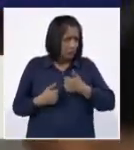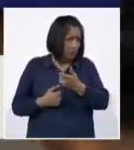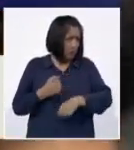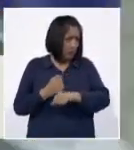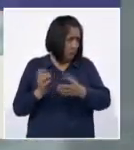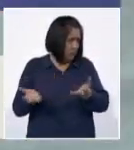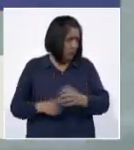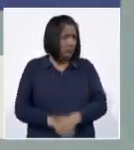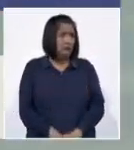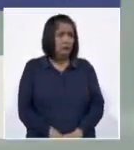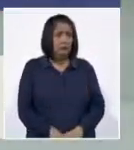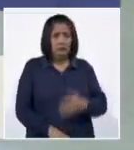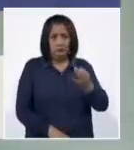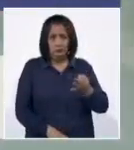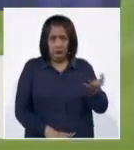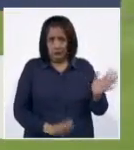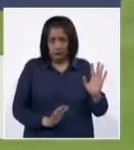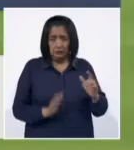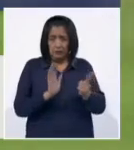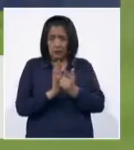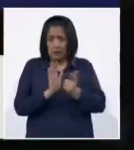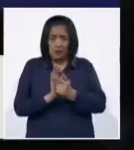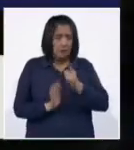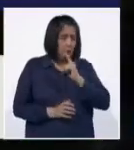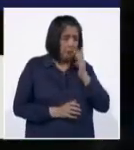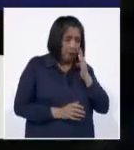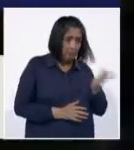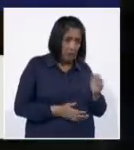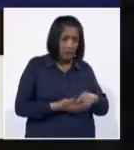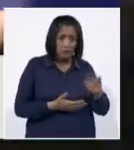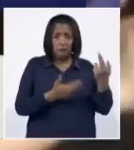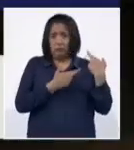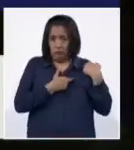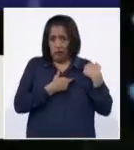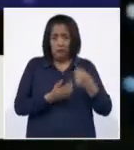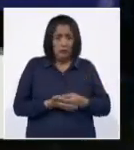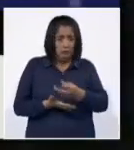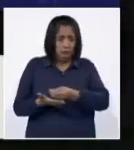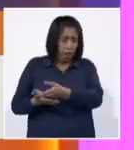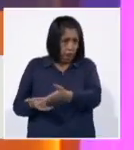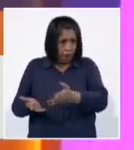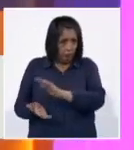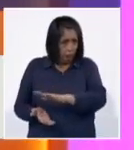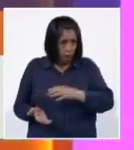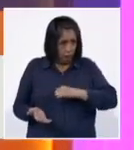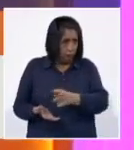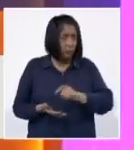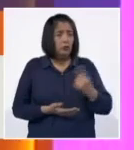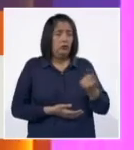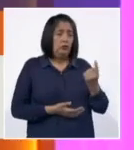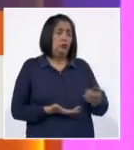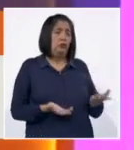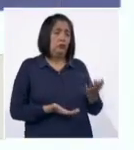del Lokomotiv. Lo cierto es que, según ley, tanto el padre como la madre deben hacerse cargo de los gastos de los niños. Solo en caso de las amas de